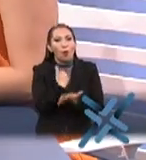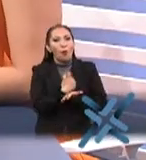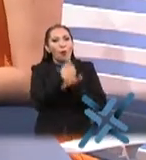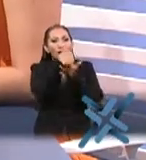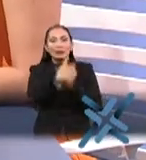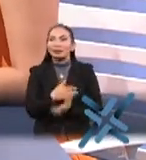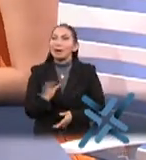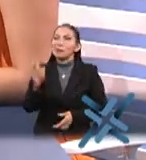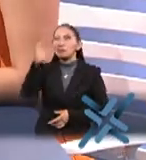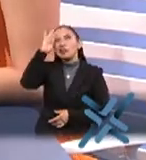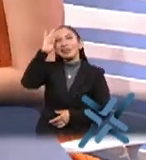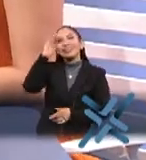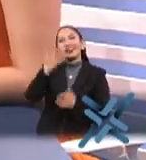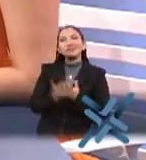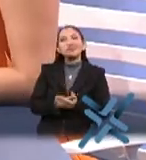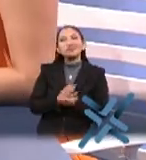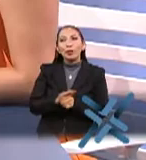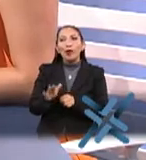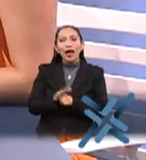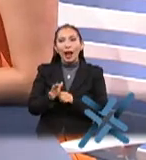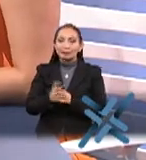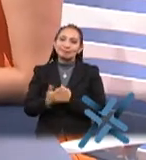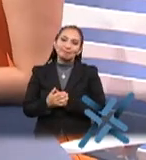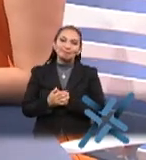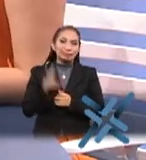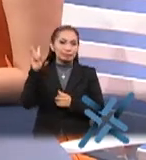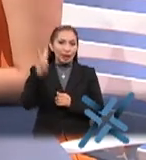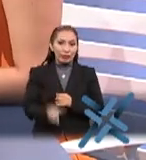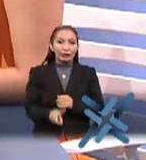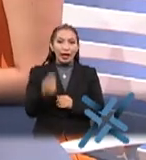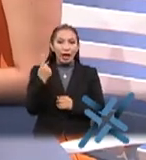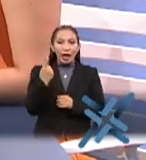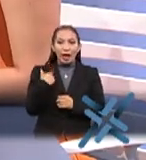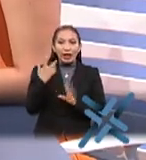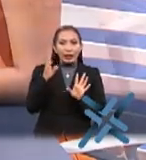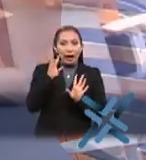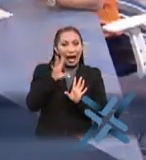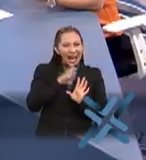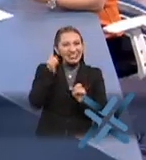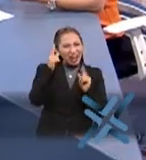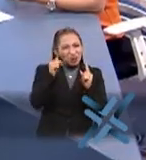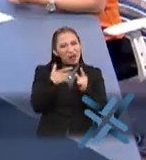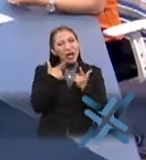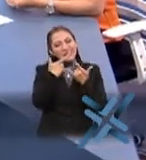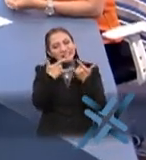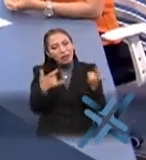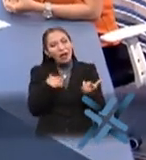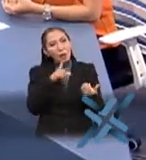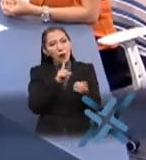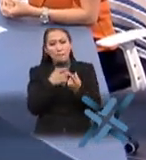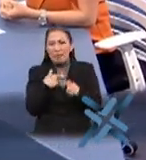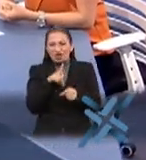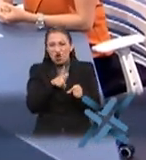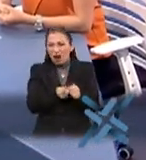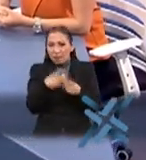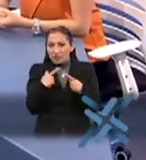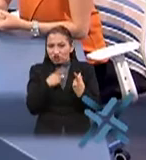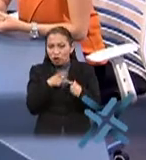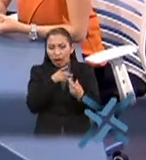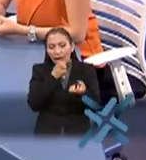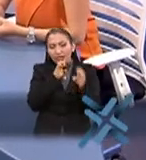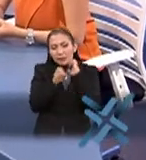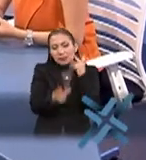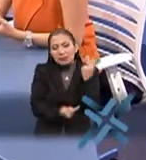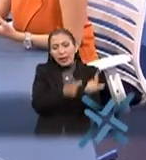supuesto. Ay, a ver, déjame pensar. Bueno, o sea, definitivamente se dan momentos muy íntimos en las entrevistas,